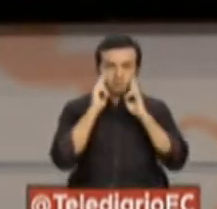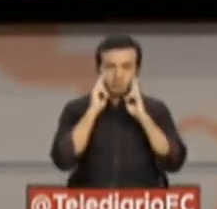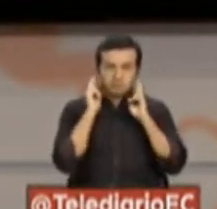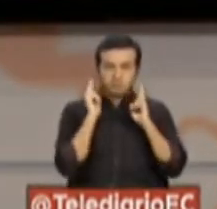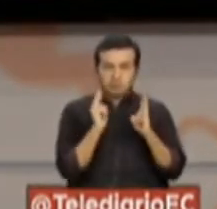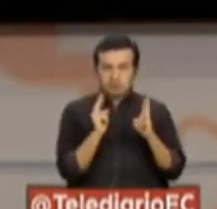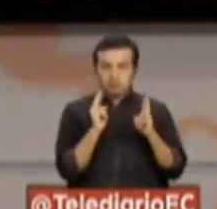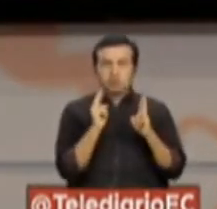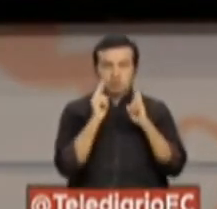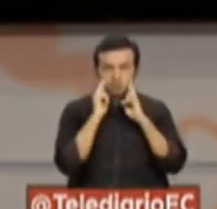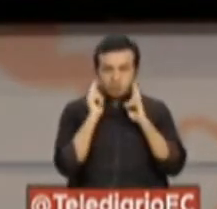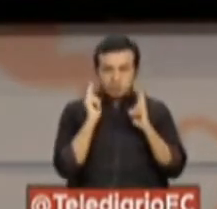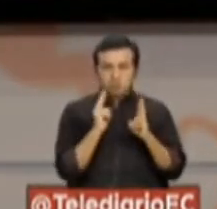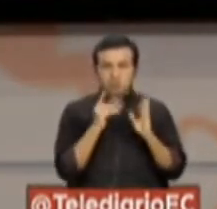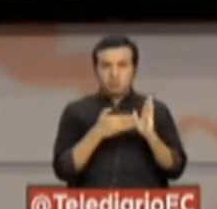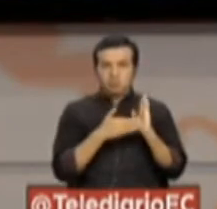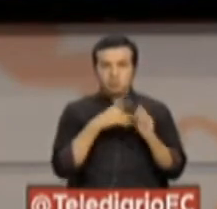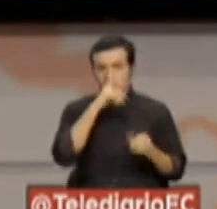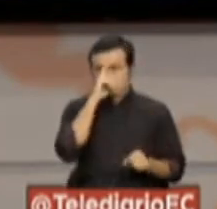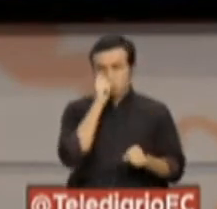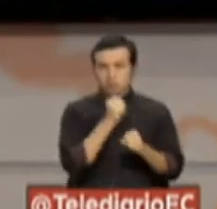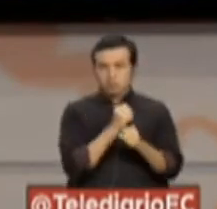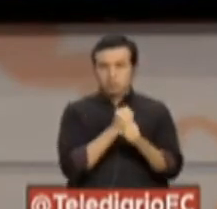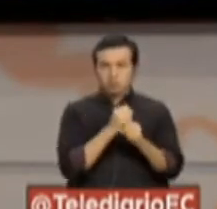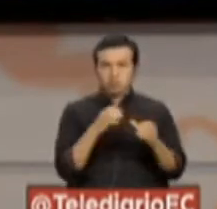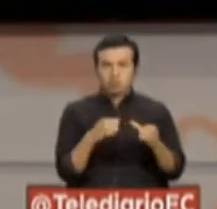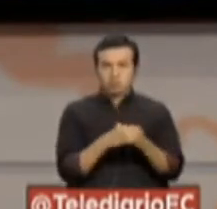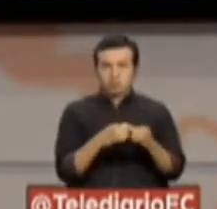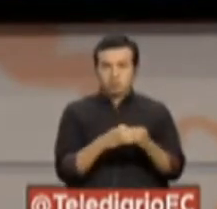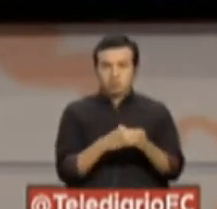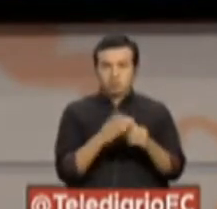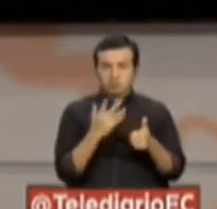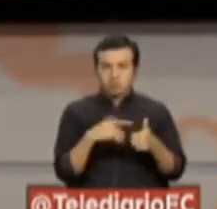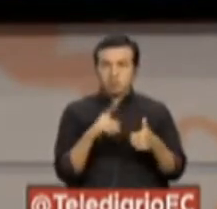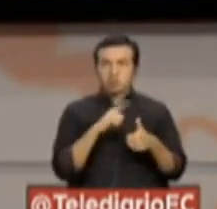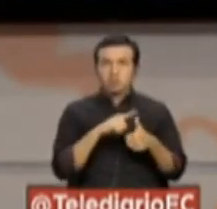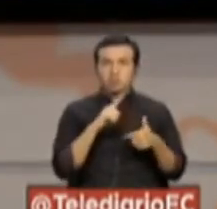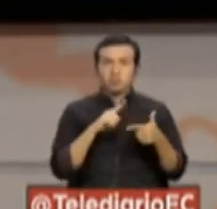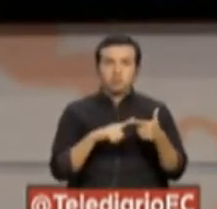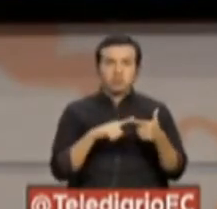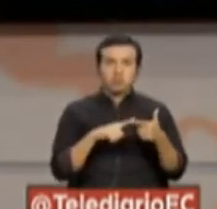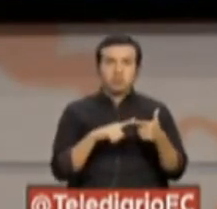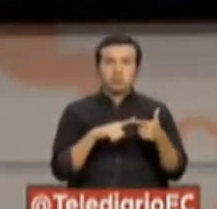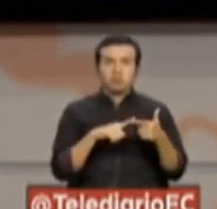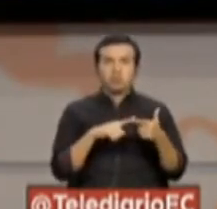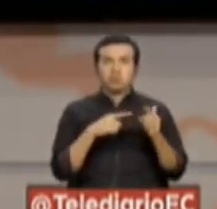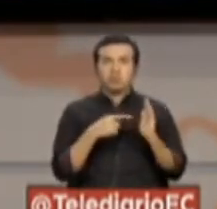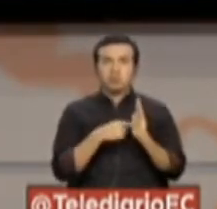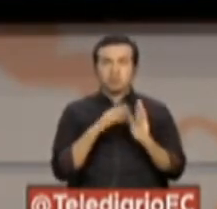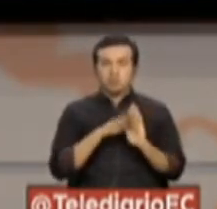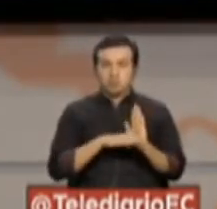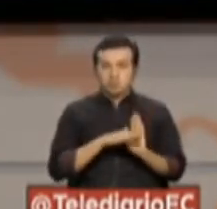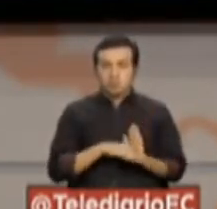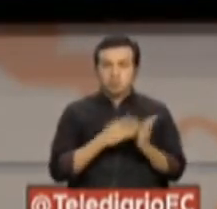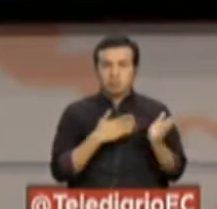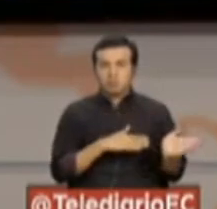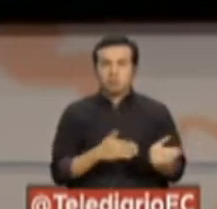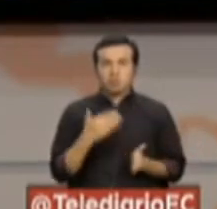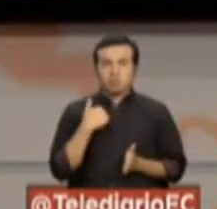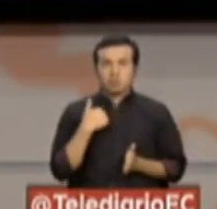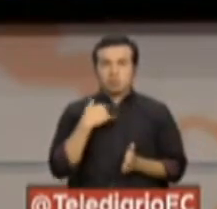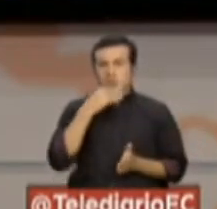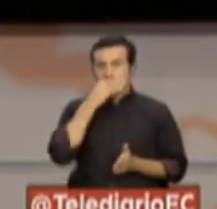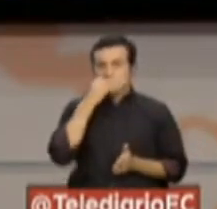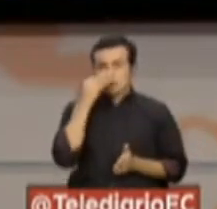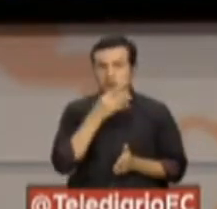reconocimiento como modelo de trabajo asociativo que representamos. Productos financieros preferenciales, porque tenemos una